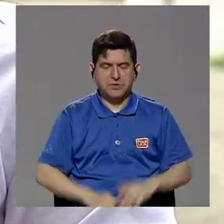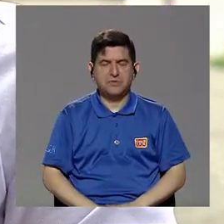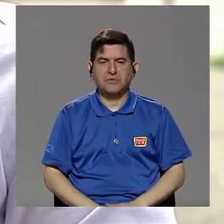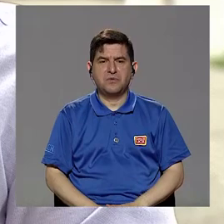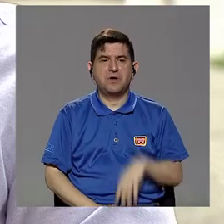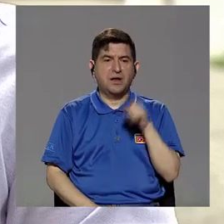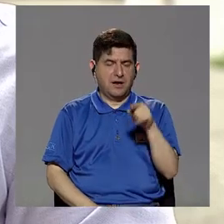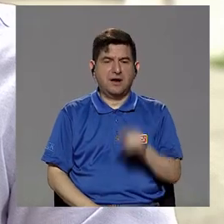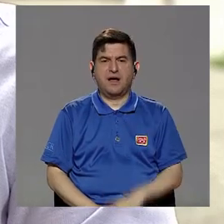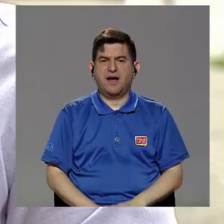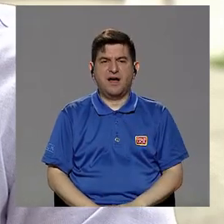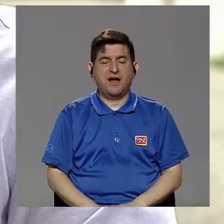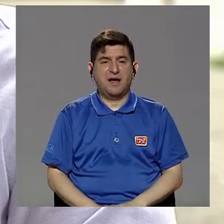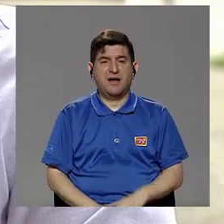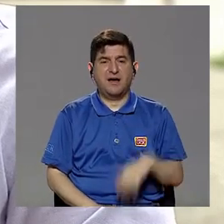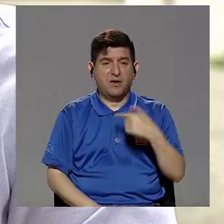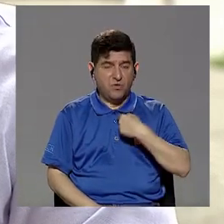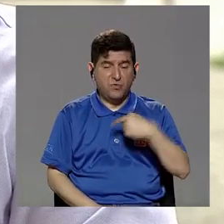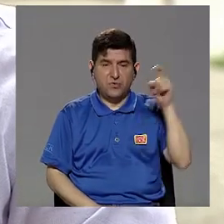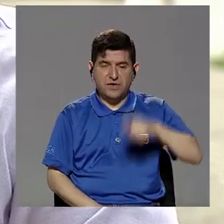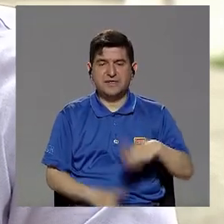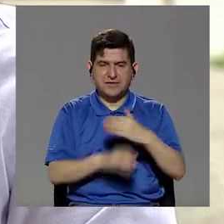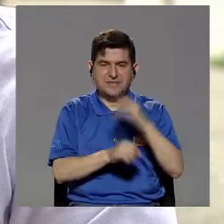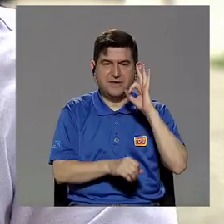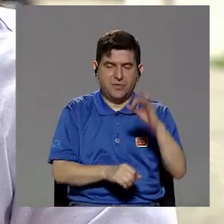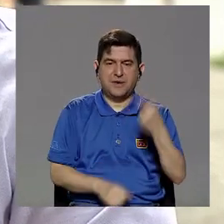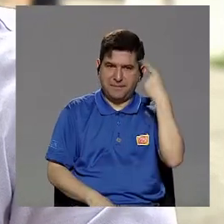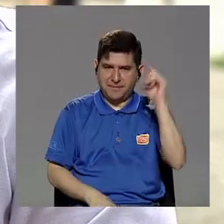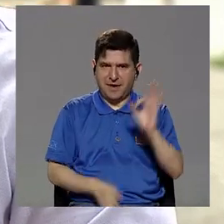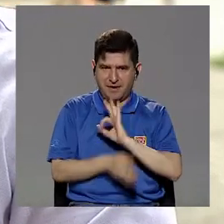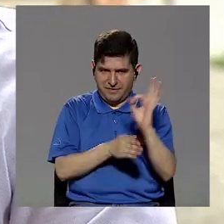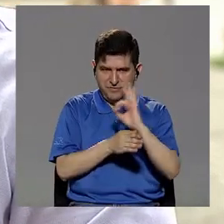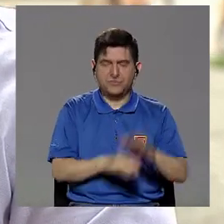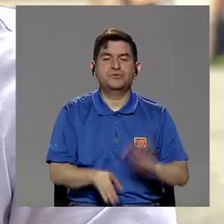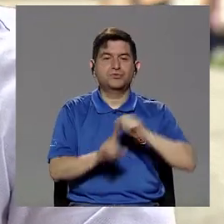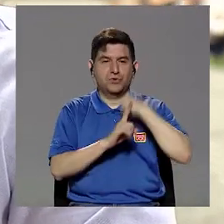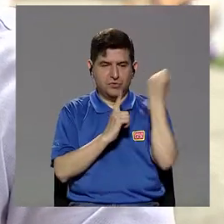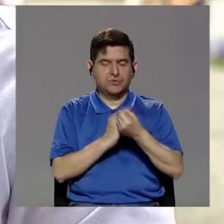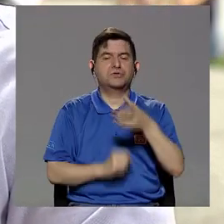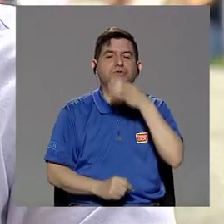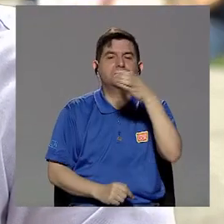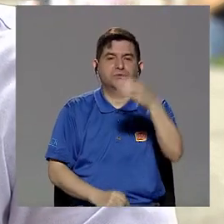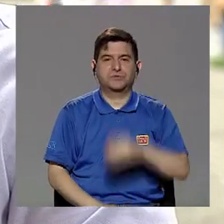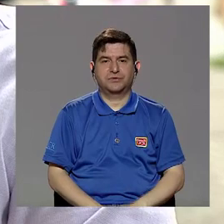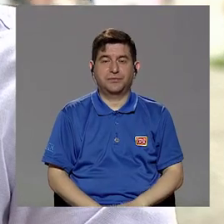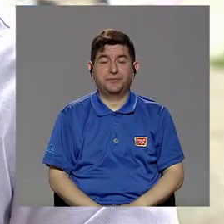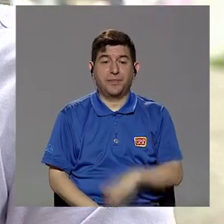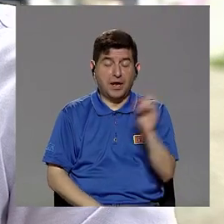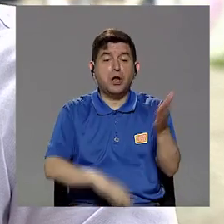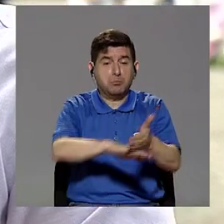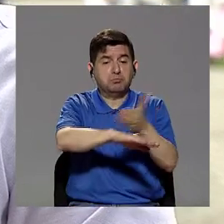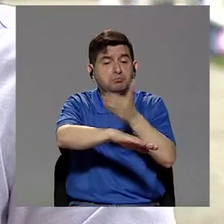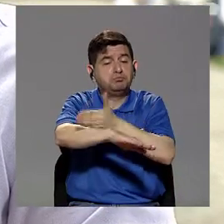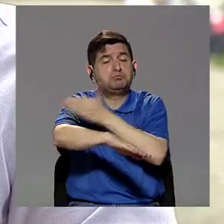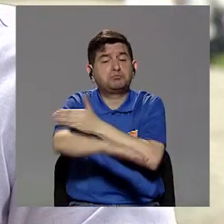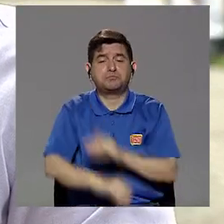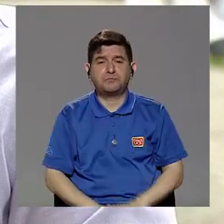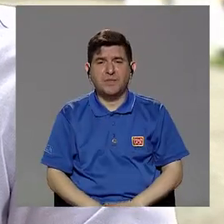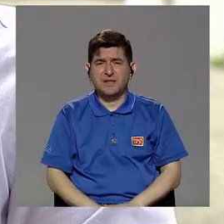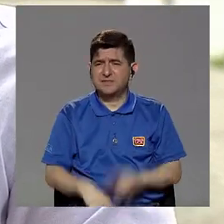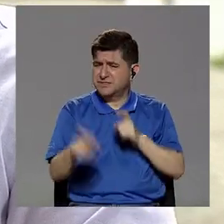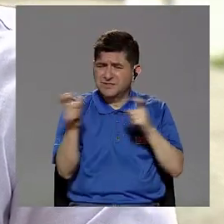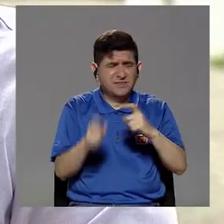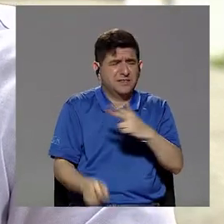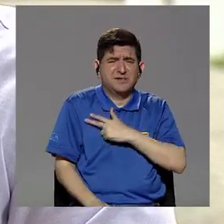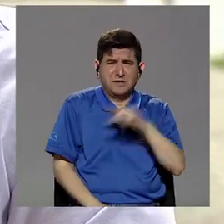no los hacemos adecuadamente, no nos va a funcionar. Entonces, esta es una de las situaciones que uno recomienda y generalmente mejora. Si